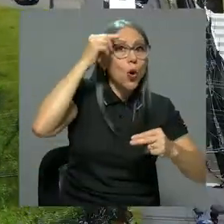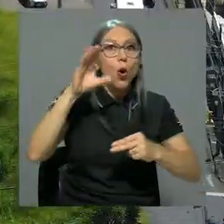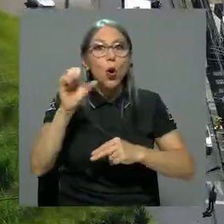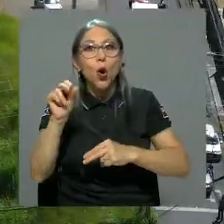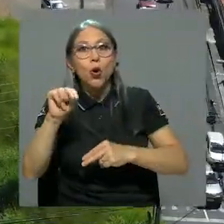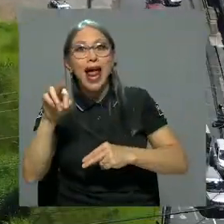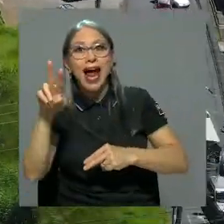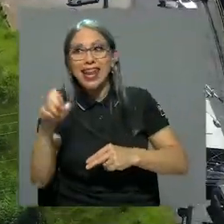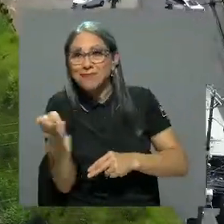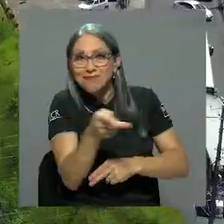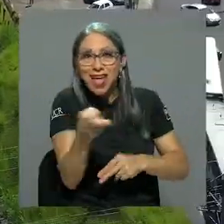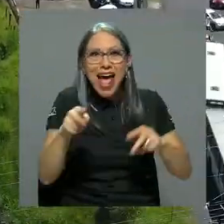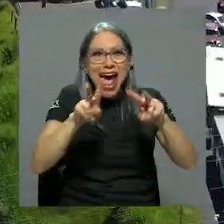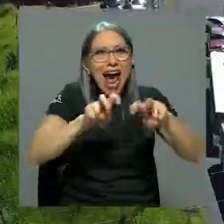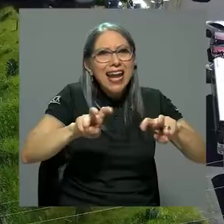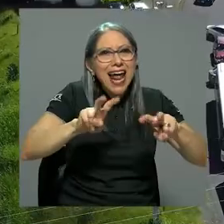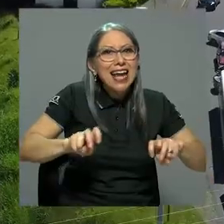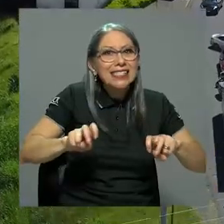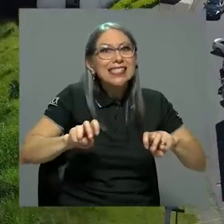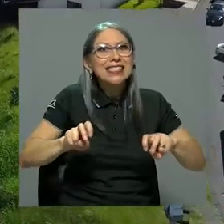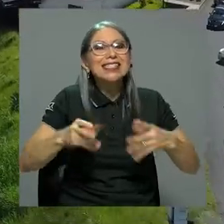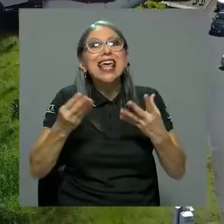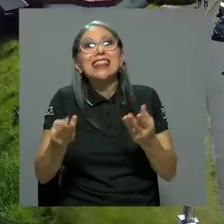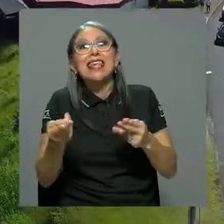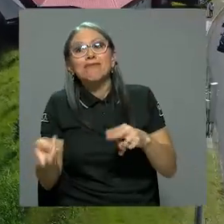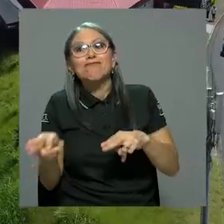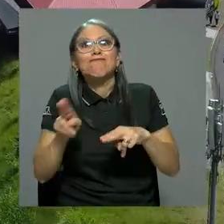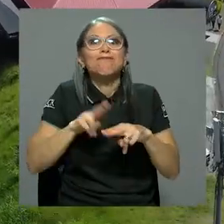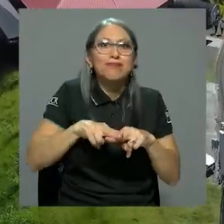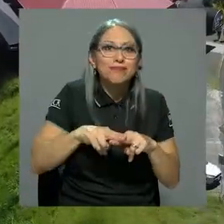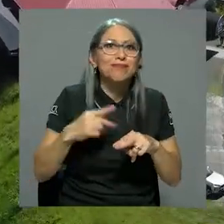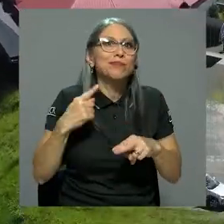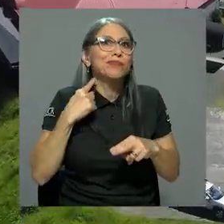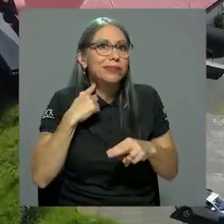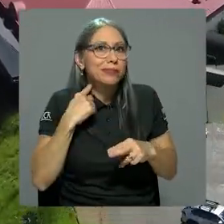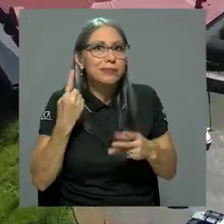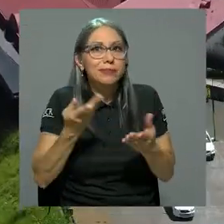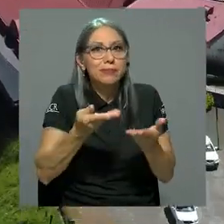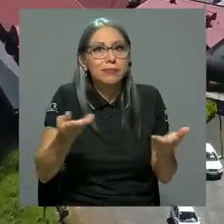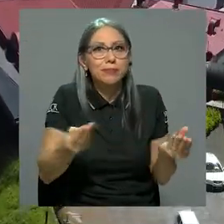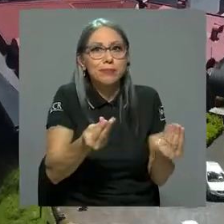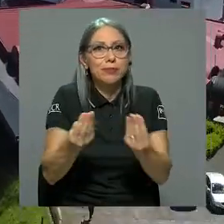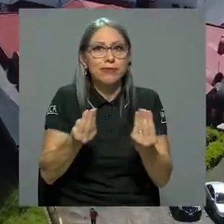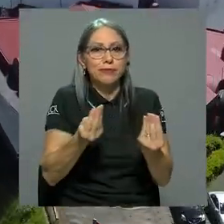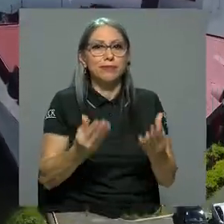y el CONARE el análisis del componente del costo de la vida por inflación.